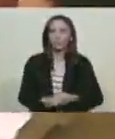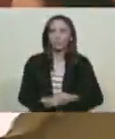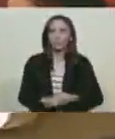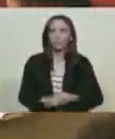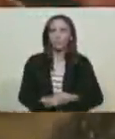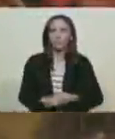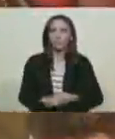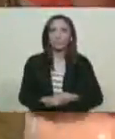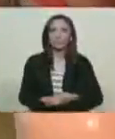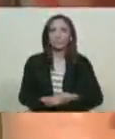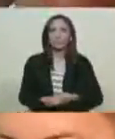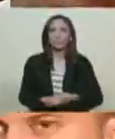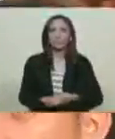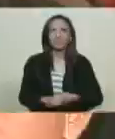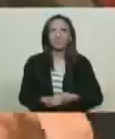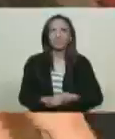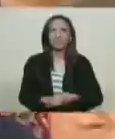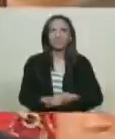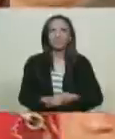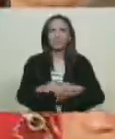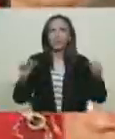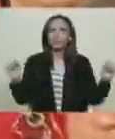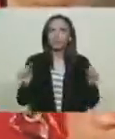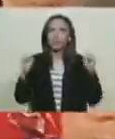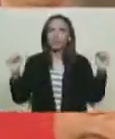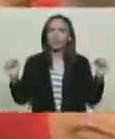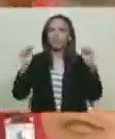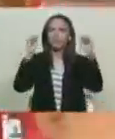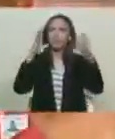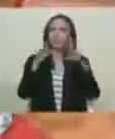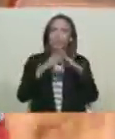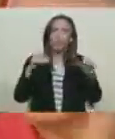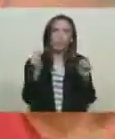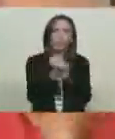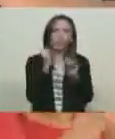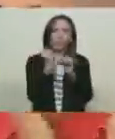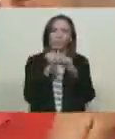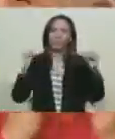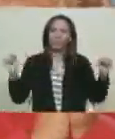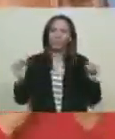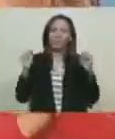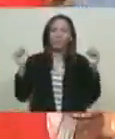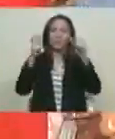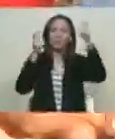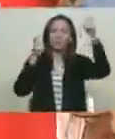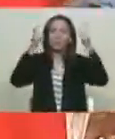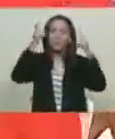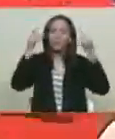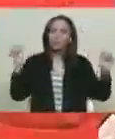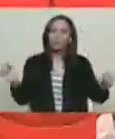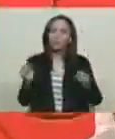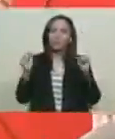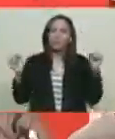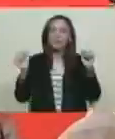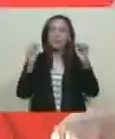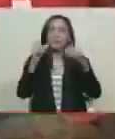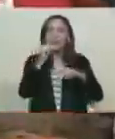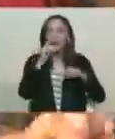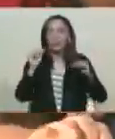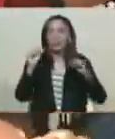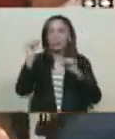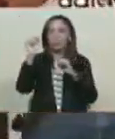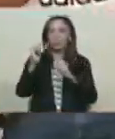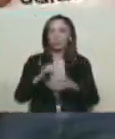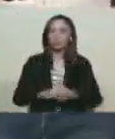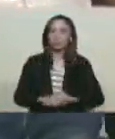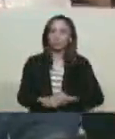año. ¡Que viva la clase obrera! ¡Que viva Chávez! ¡Que viva el presidente obrero Nicolás